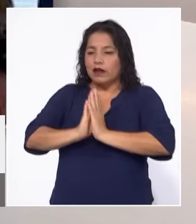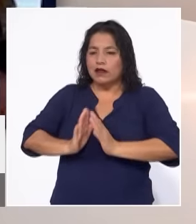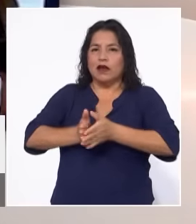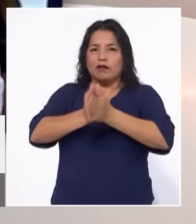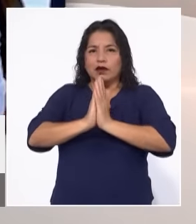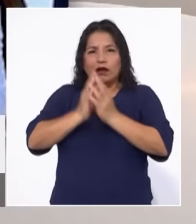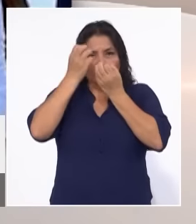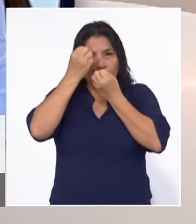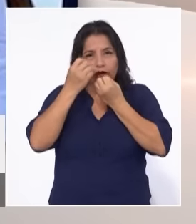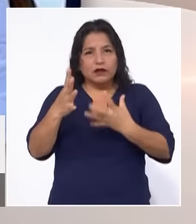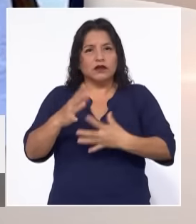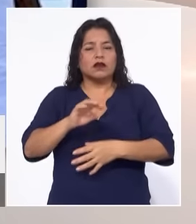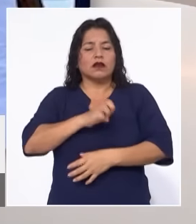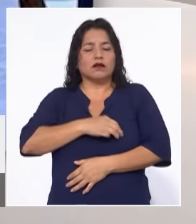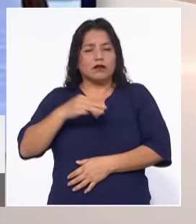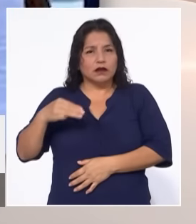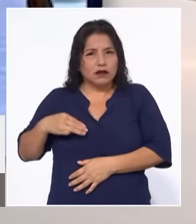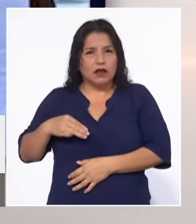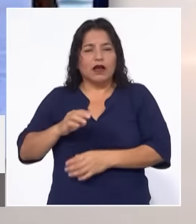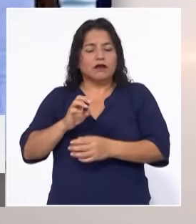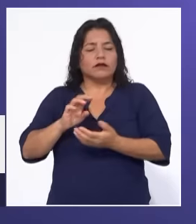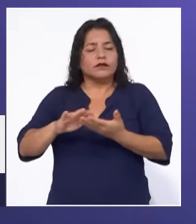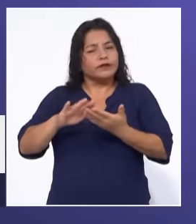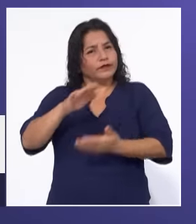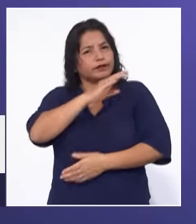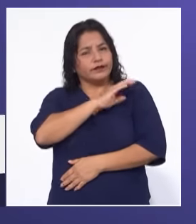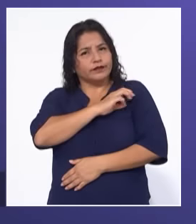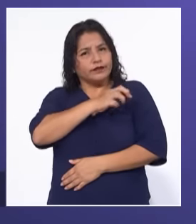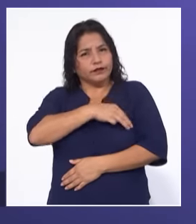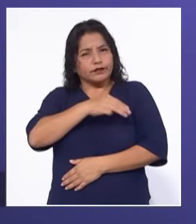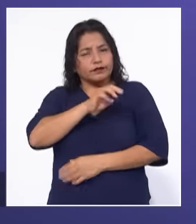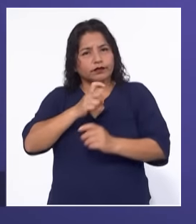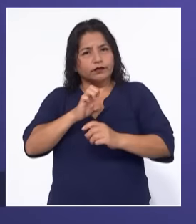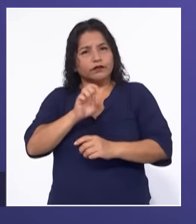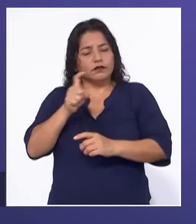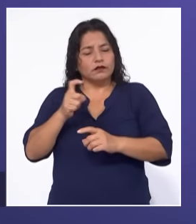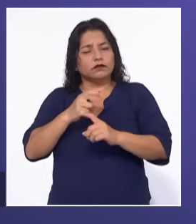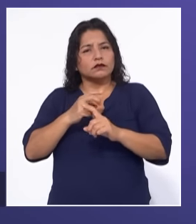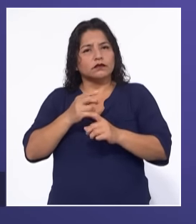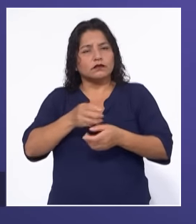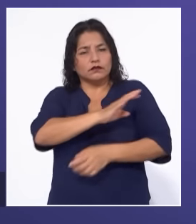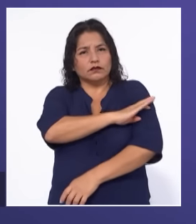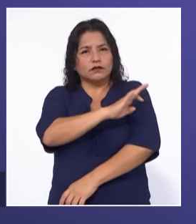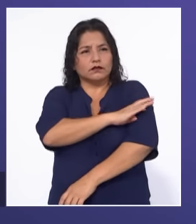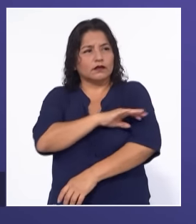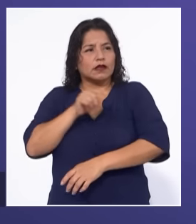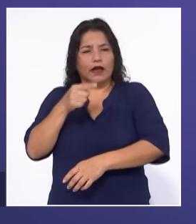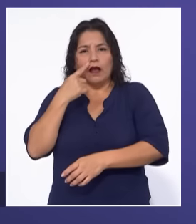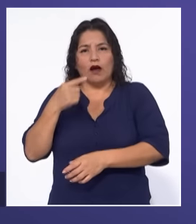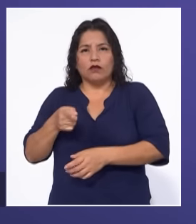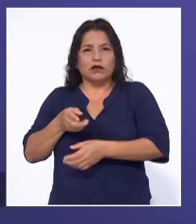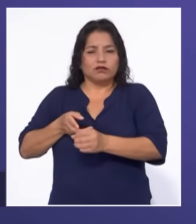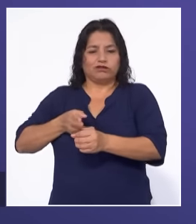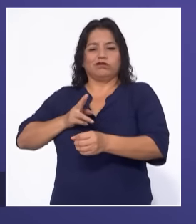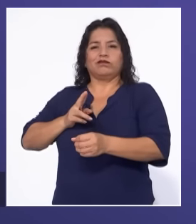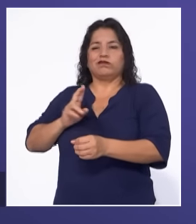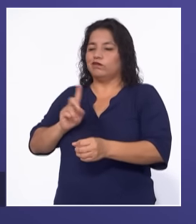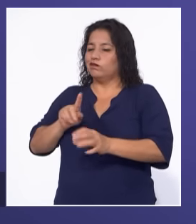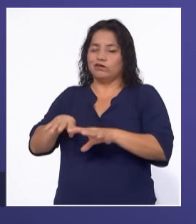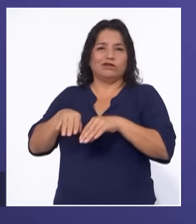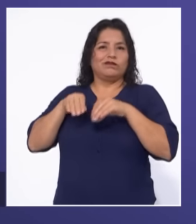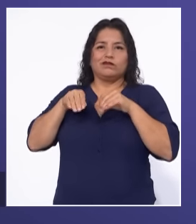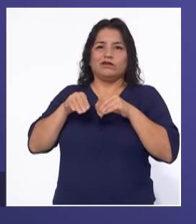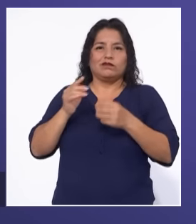entorno de la ex fiscal de la Nación, Guillermo Luis Silva Loli presentó su renuncia al cargo. Esta renuncia se concretó el 15 de diciembre